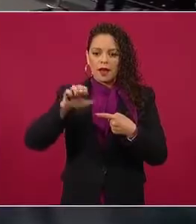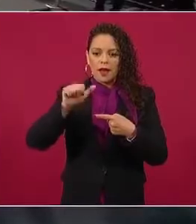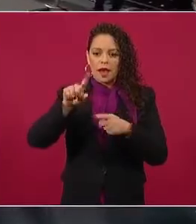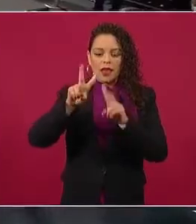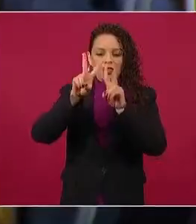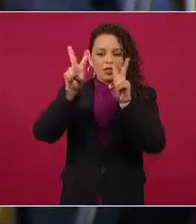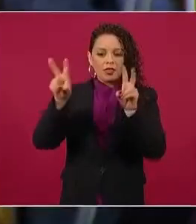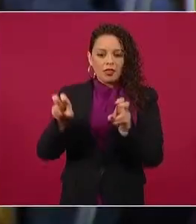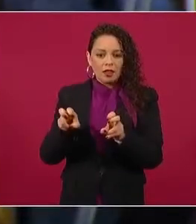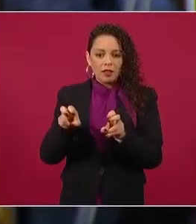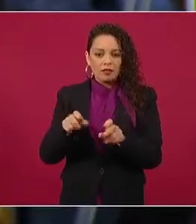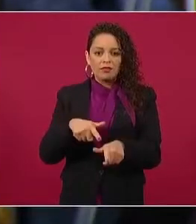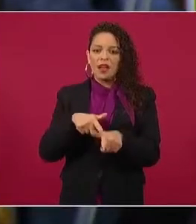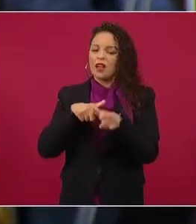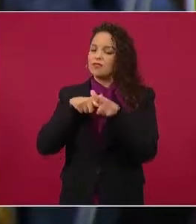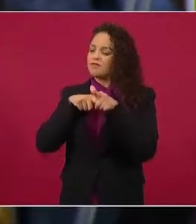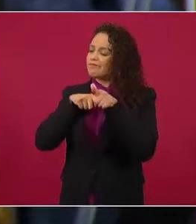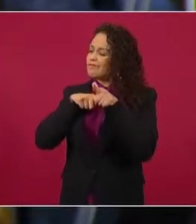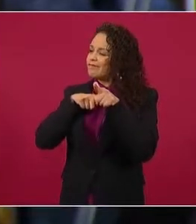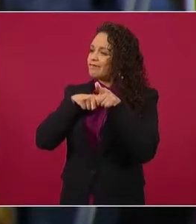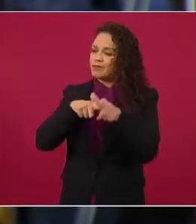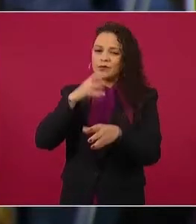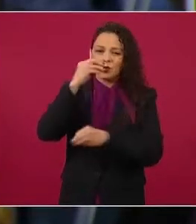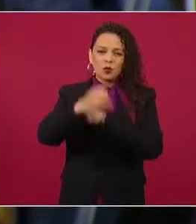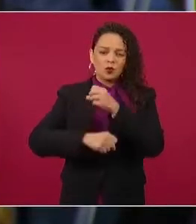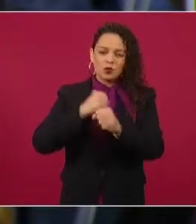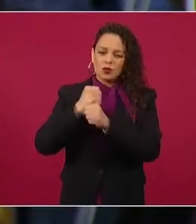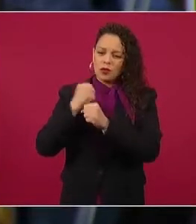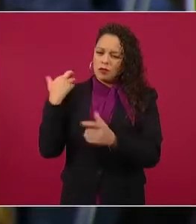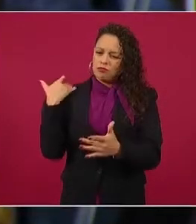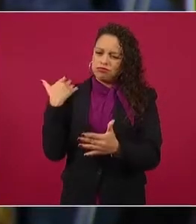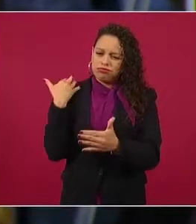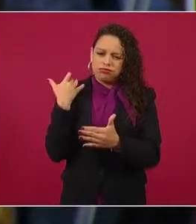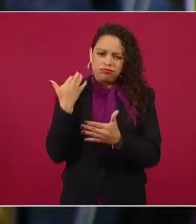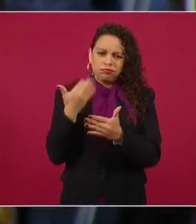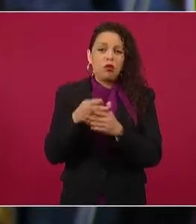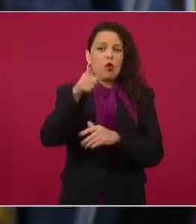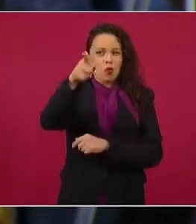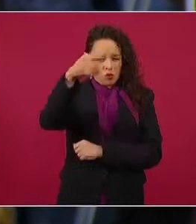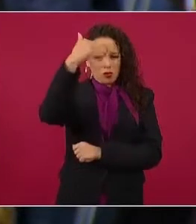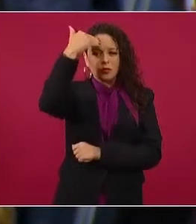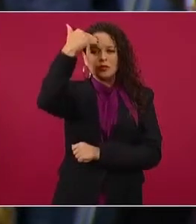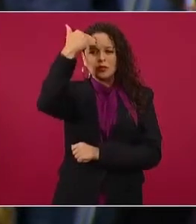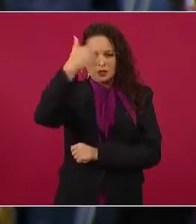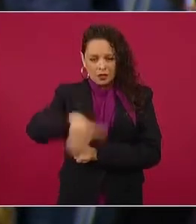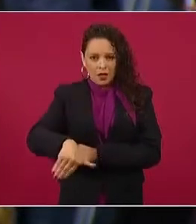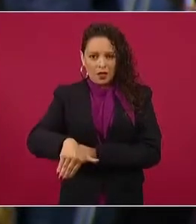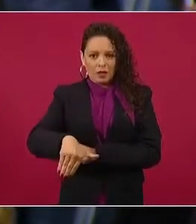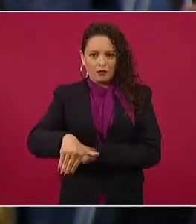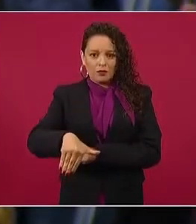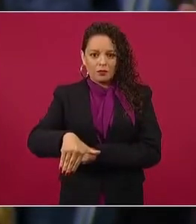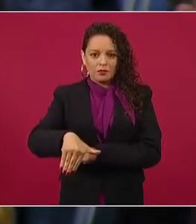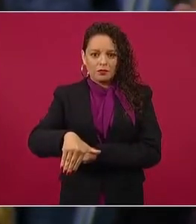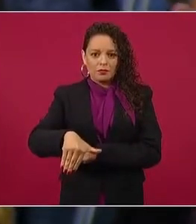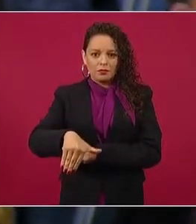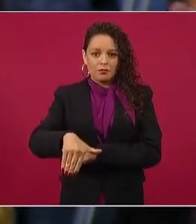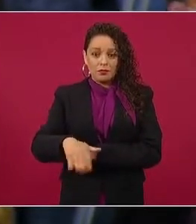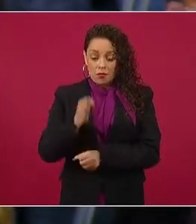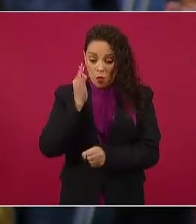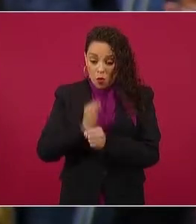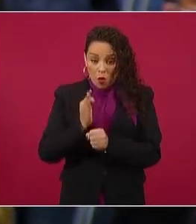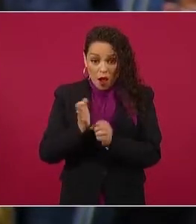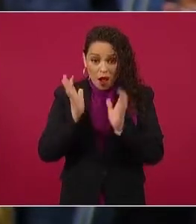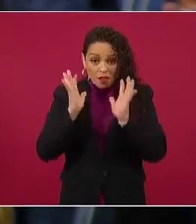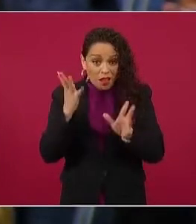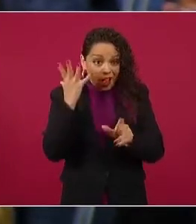continúa siendo desde hace años, usted lo sabe muy bien, un tema que resulta irresoluble a la fecha. Es decir,